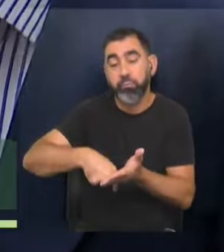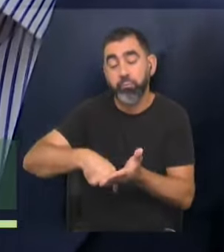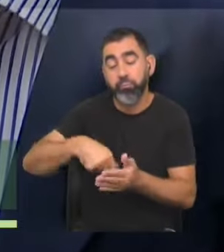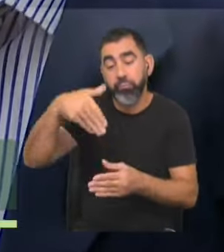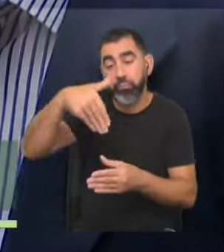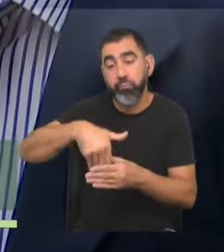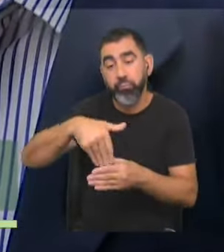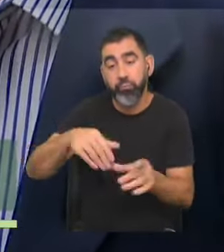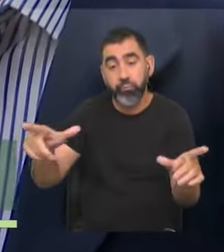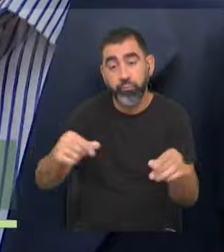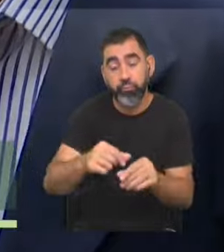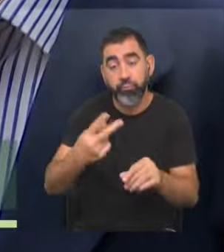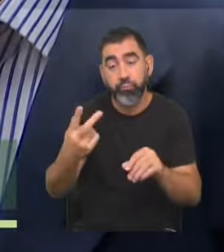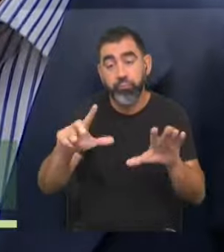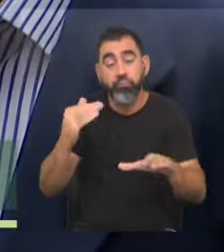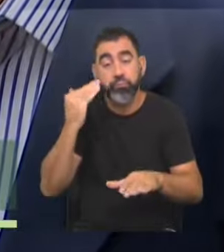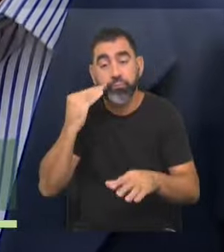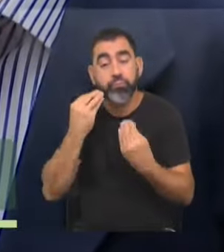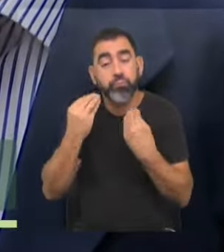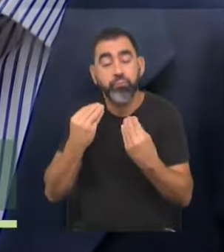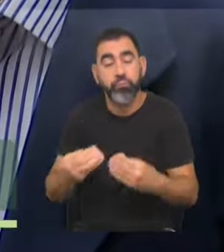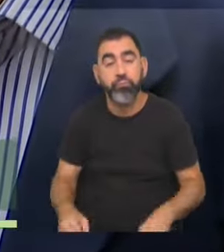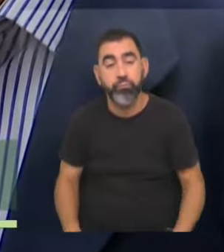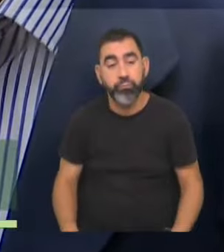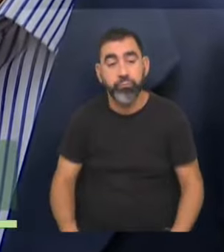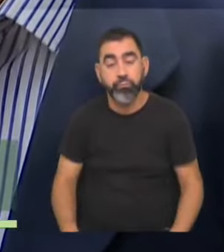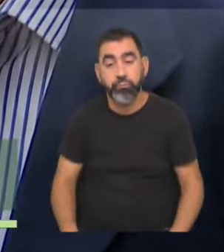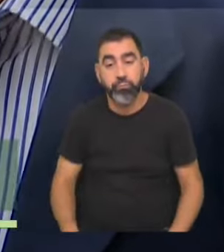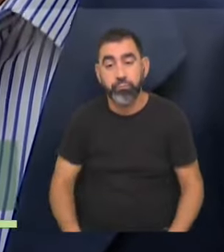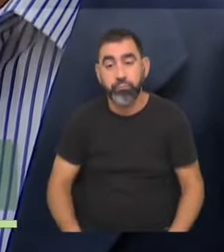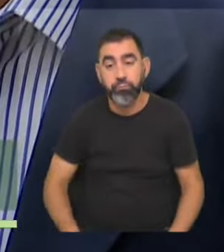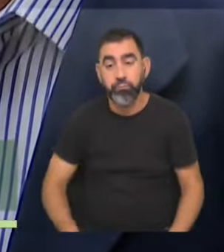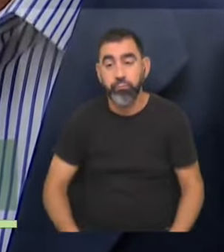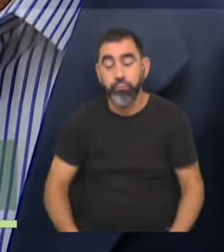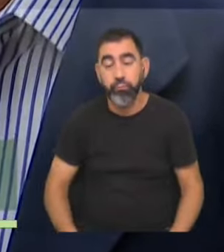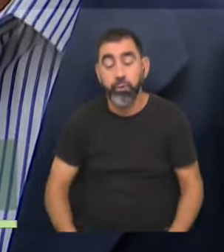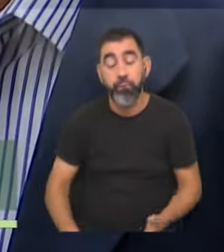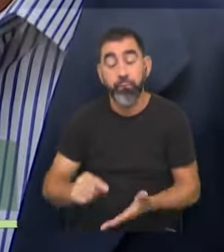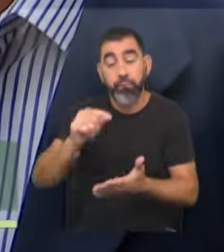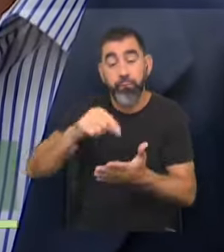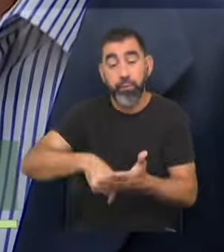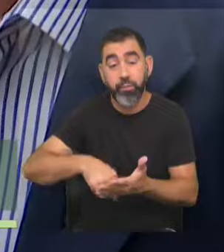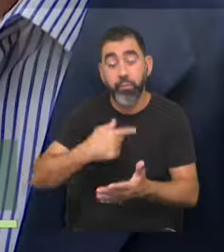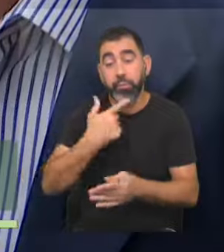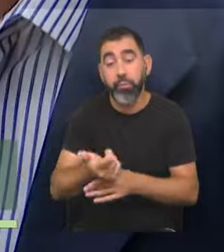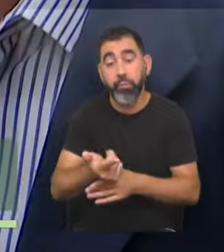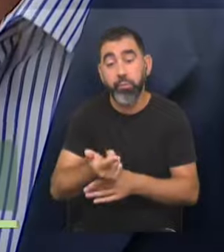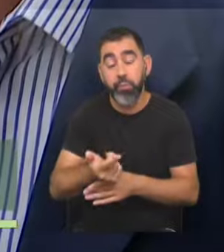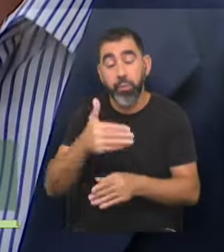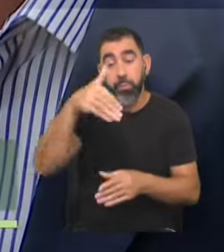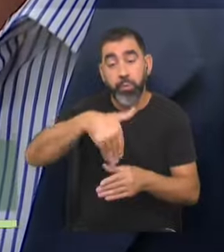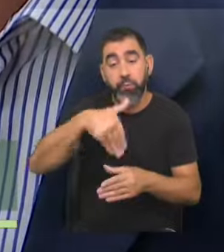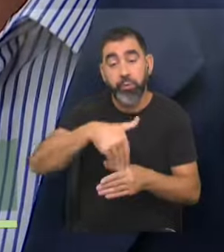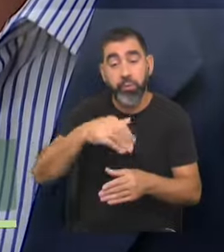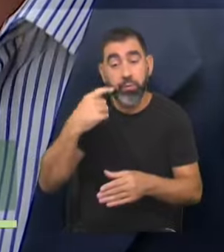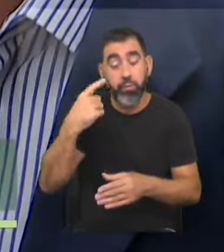que venza este plazo Cómo empieza el trabajo para revalidar las firmas bueno las firmas en el caso de la de los plebiscitos por